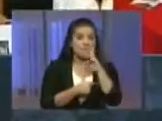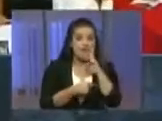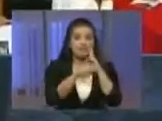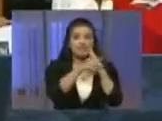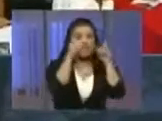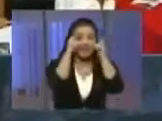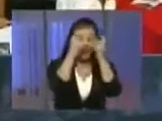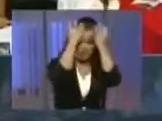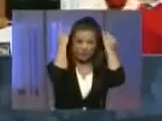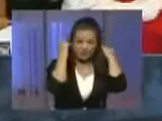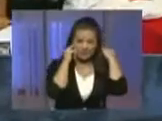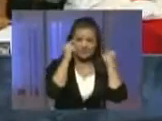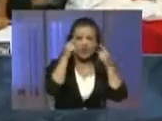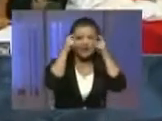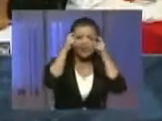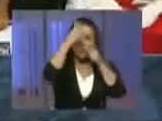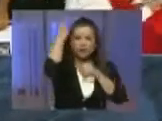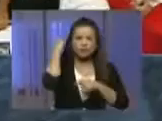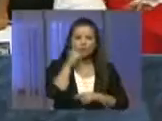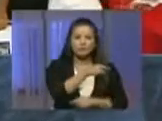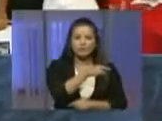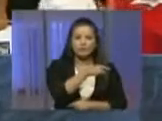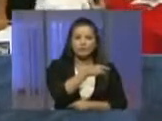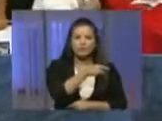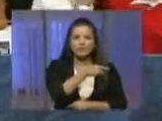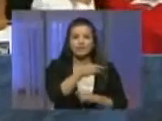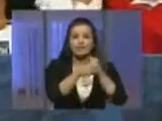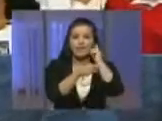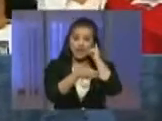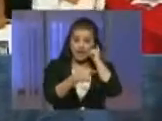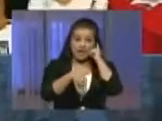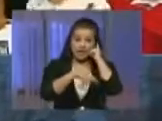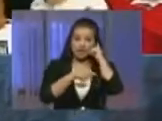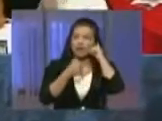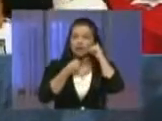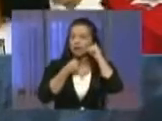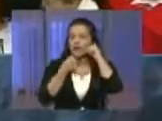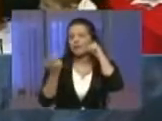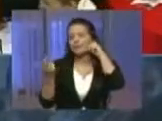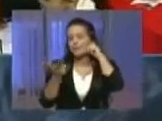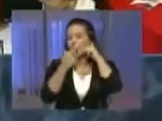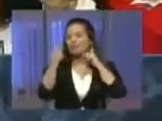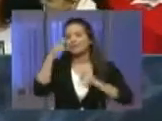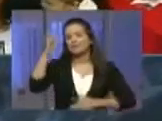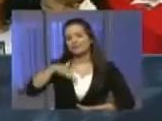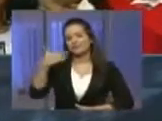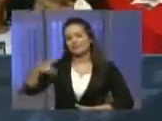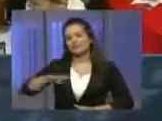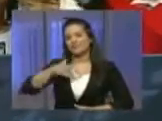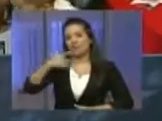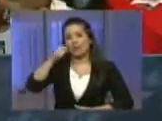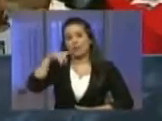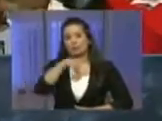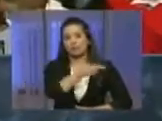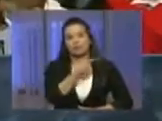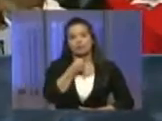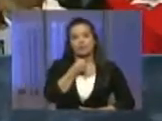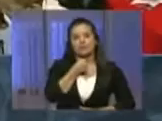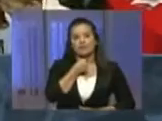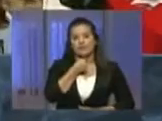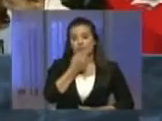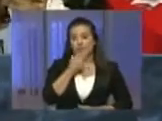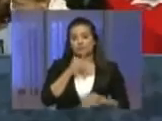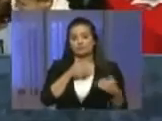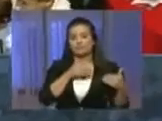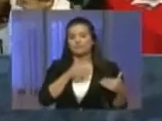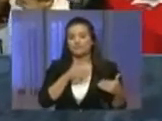alup el populismo decadente cuando cuando había elecciones cada 5 años se aparecían